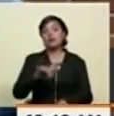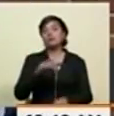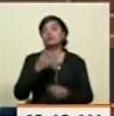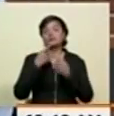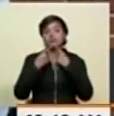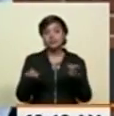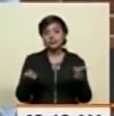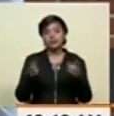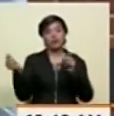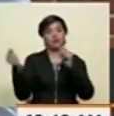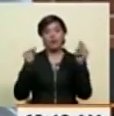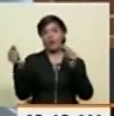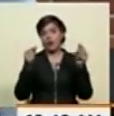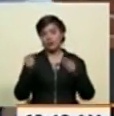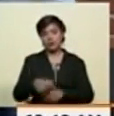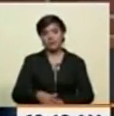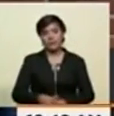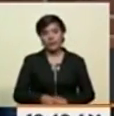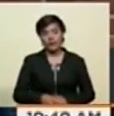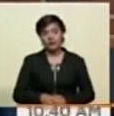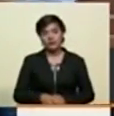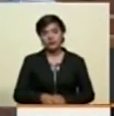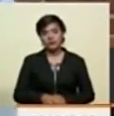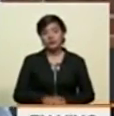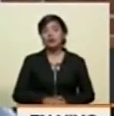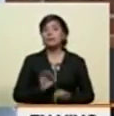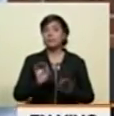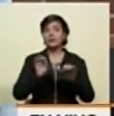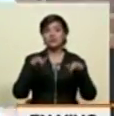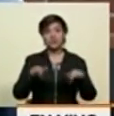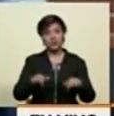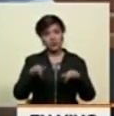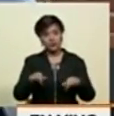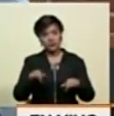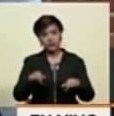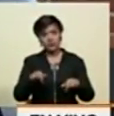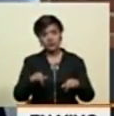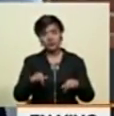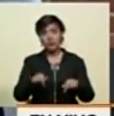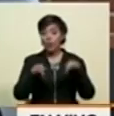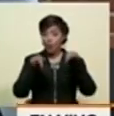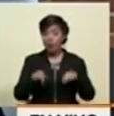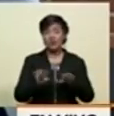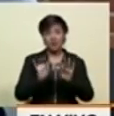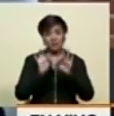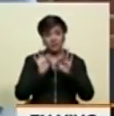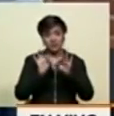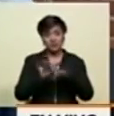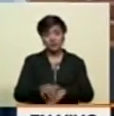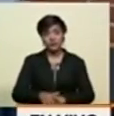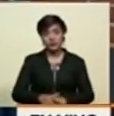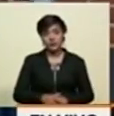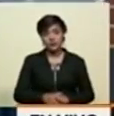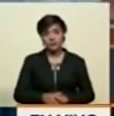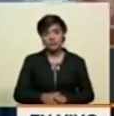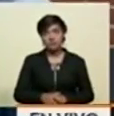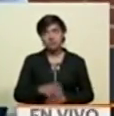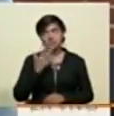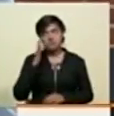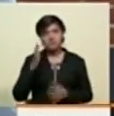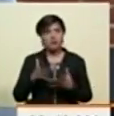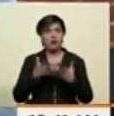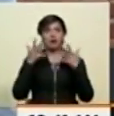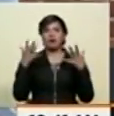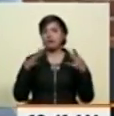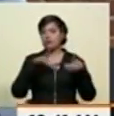en las mesas de debate. Y este sector de hoy, que quizás es el sector más grande